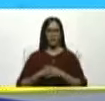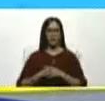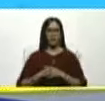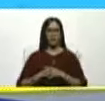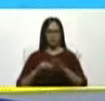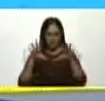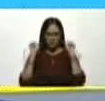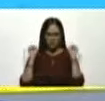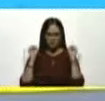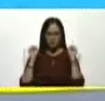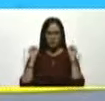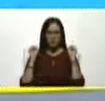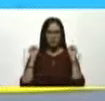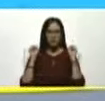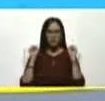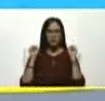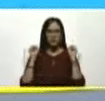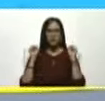¿Entendido?